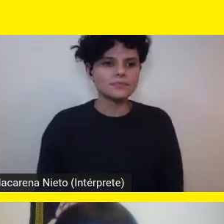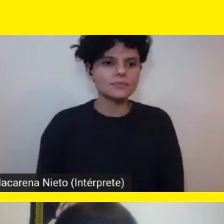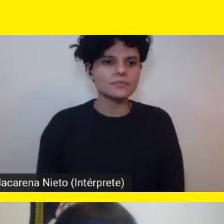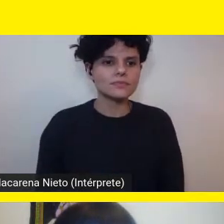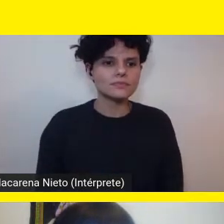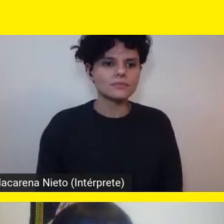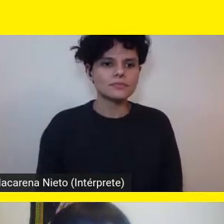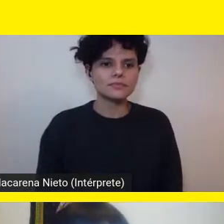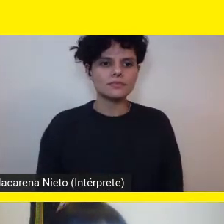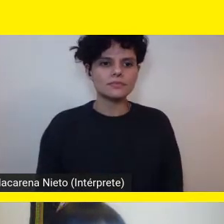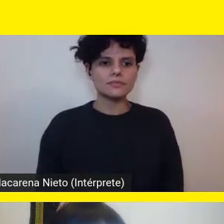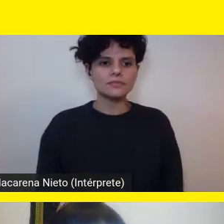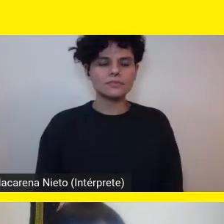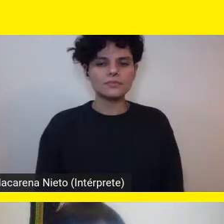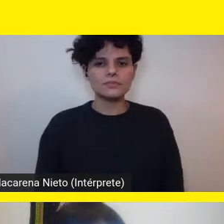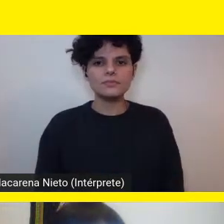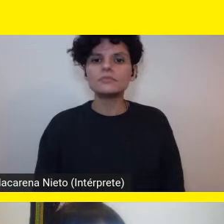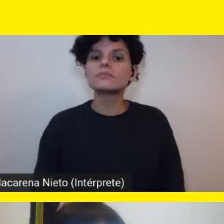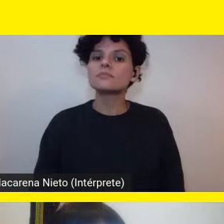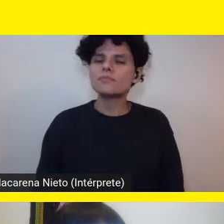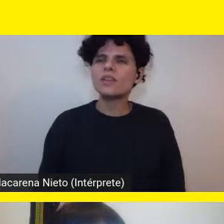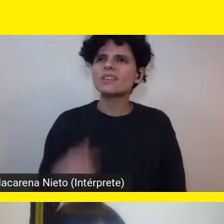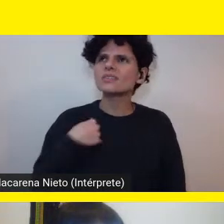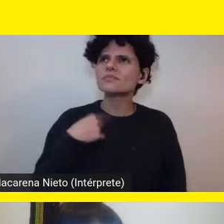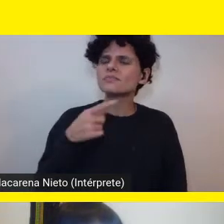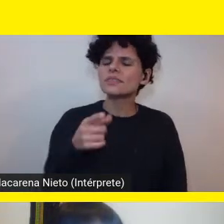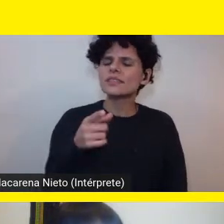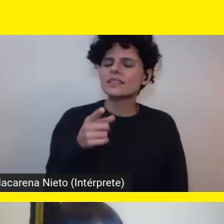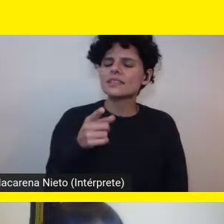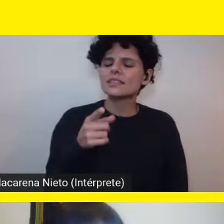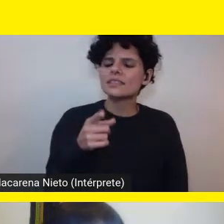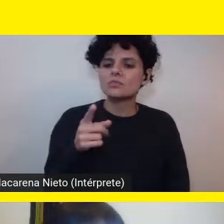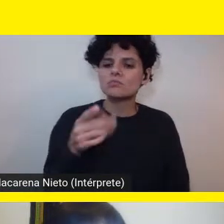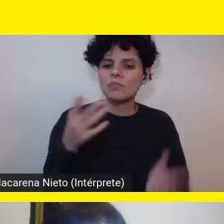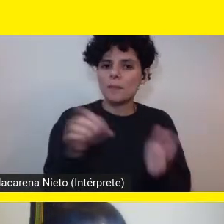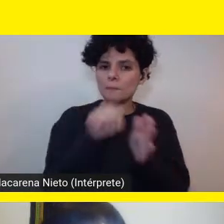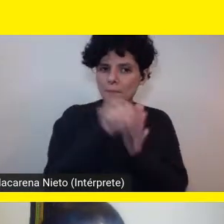Una de las reflexiones que también me quedó de la película